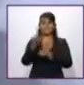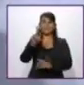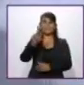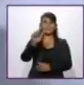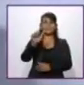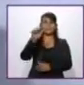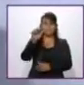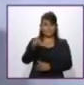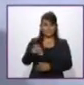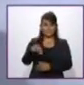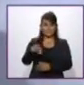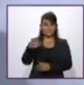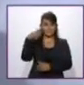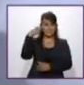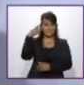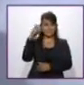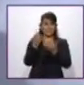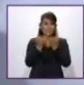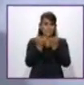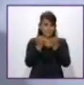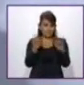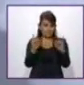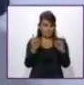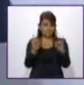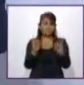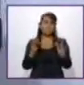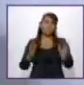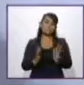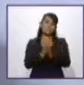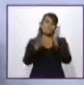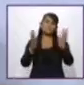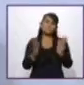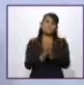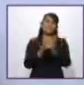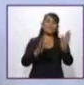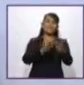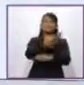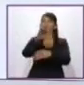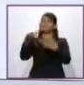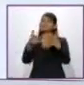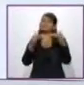Nacional, candidato Mauricio Curí, democracia y participación. Muchas gracias.